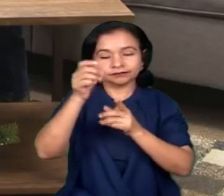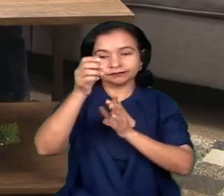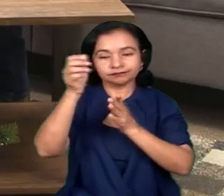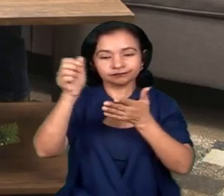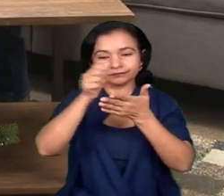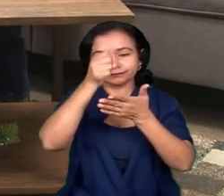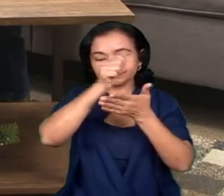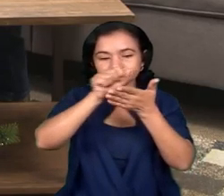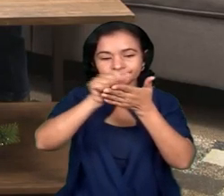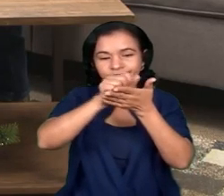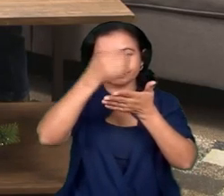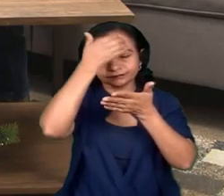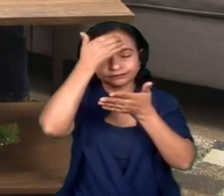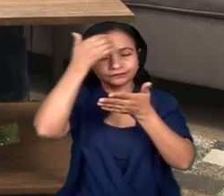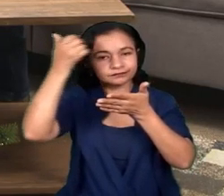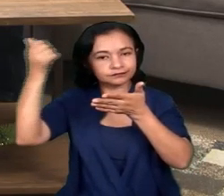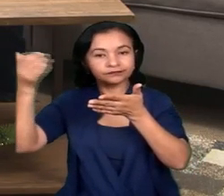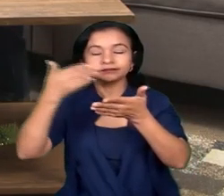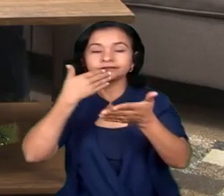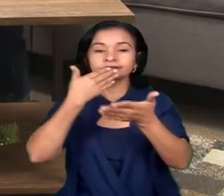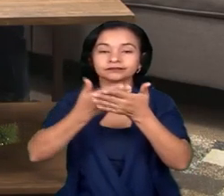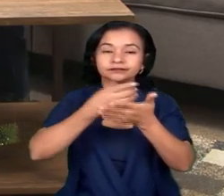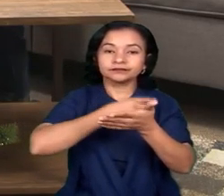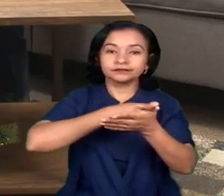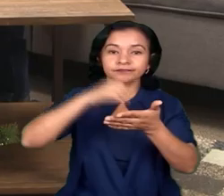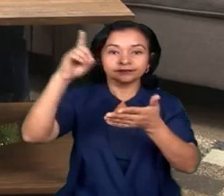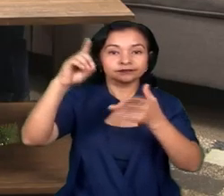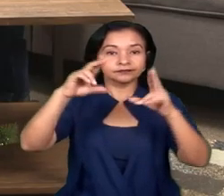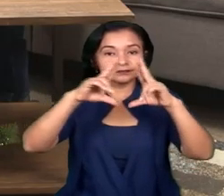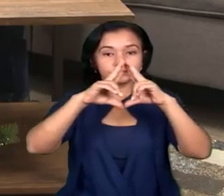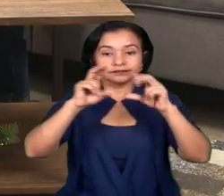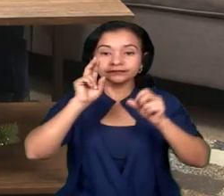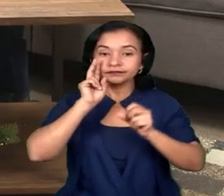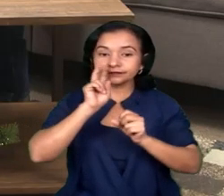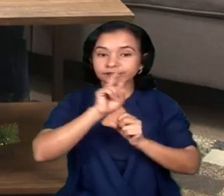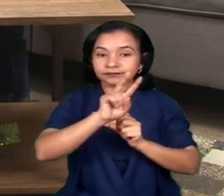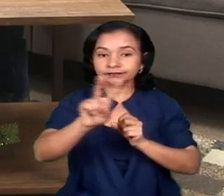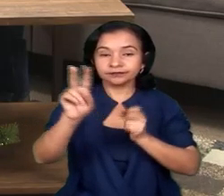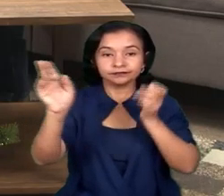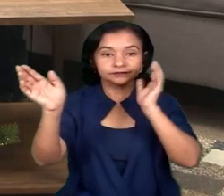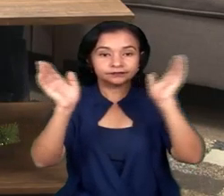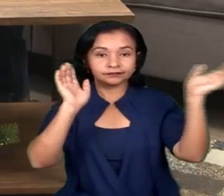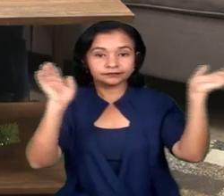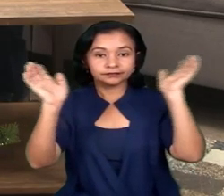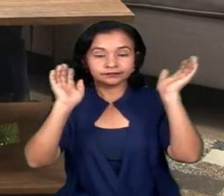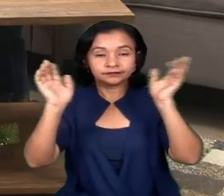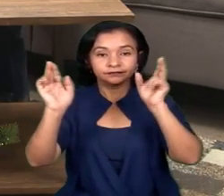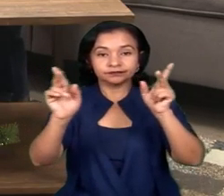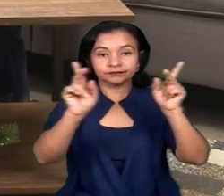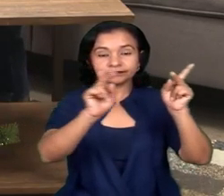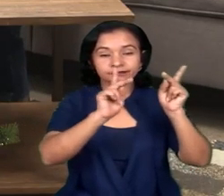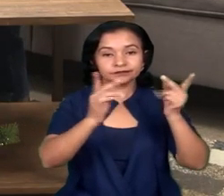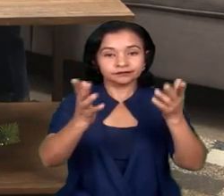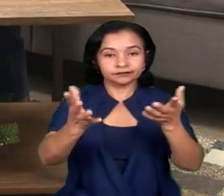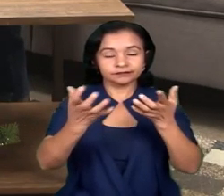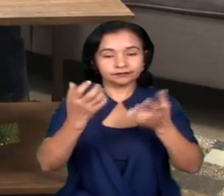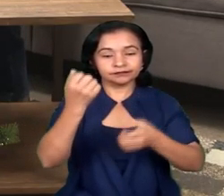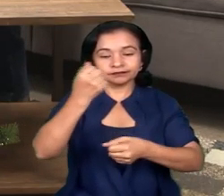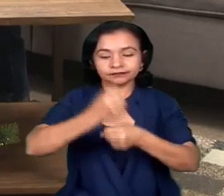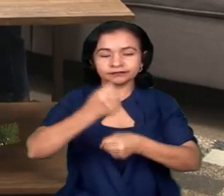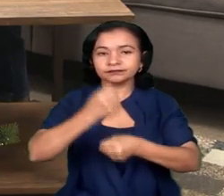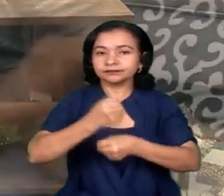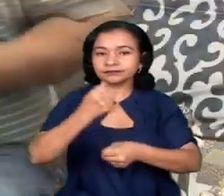porque al final, gracias a Dios, miro que el país, que el comercio, que los comerciantes están interesados en